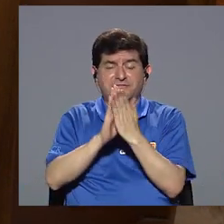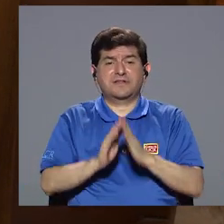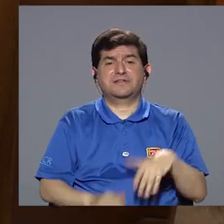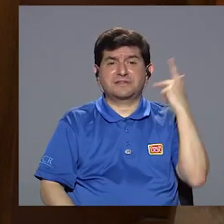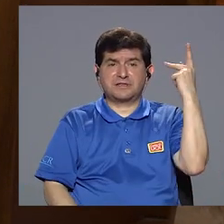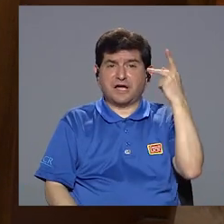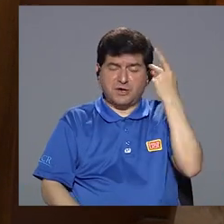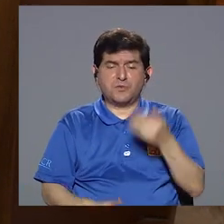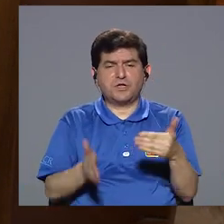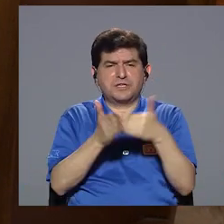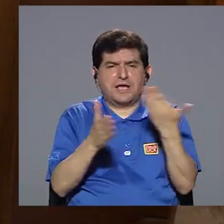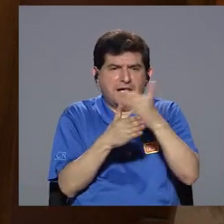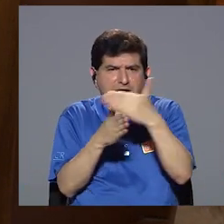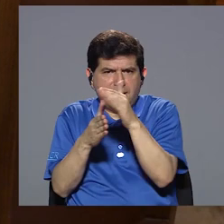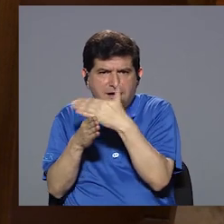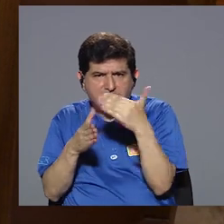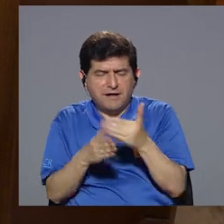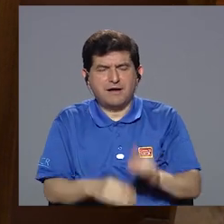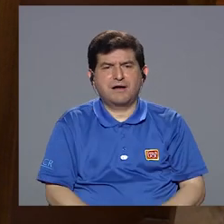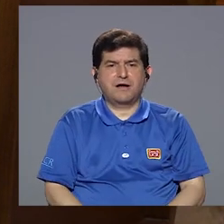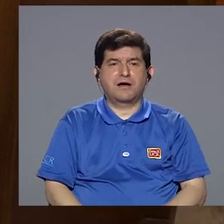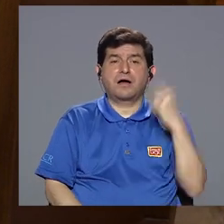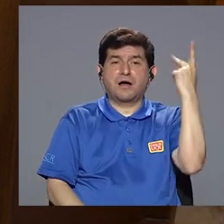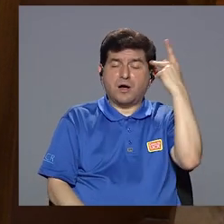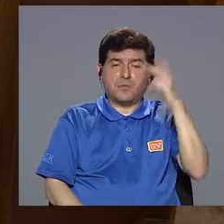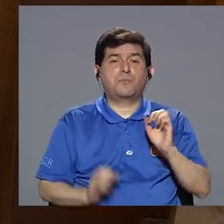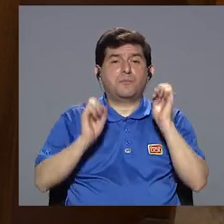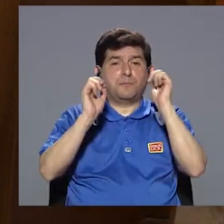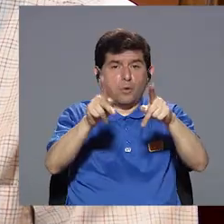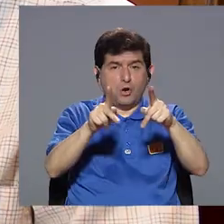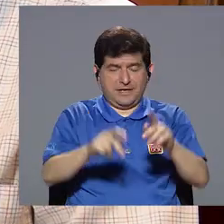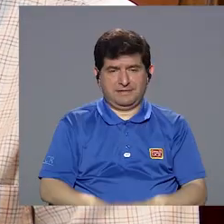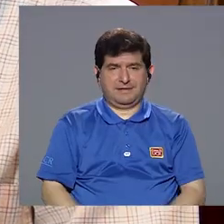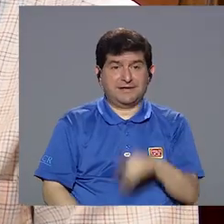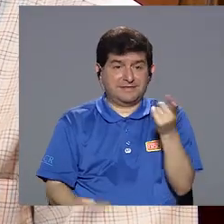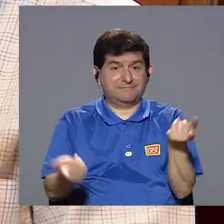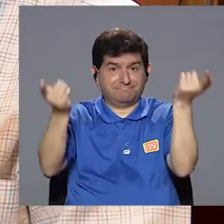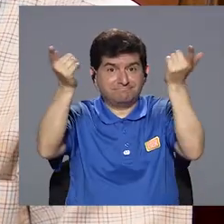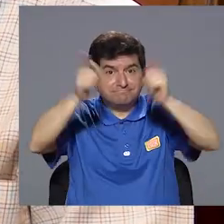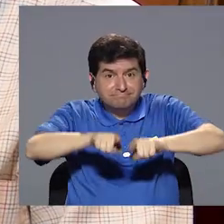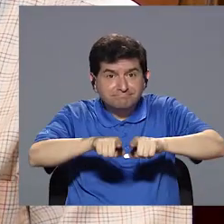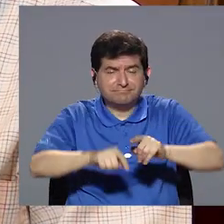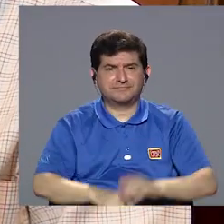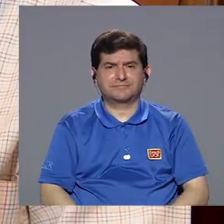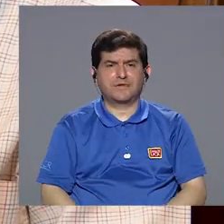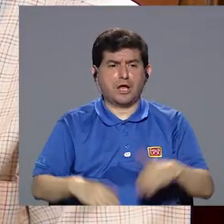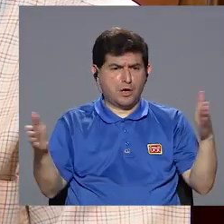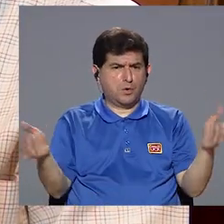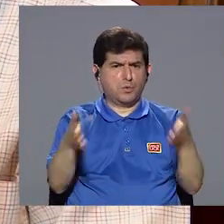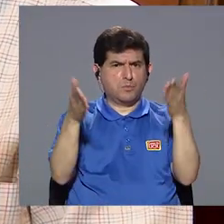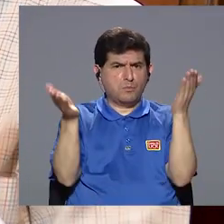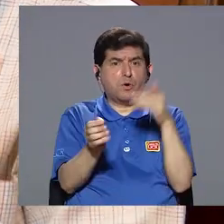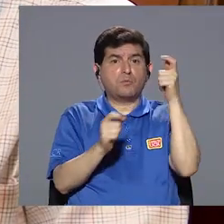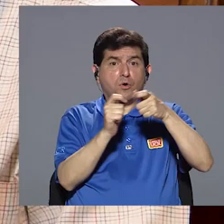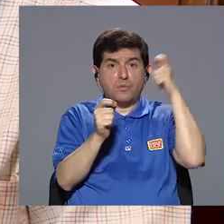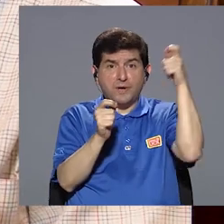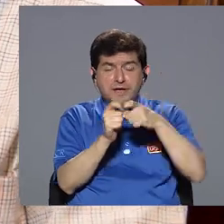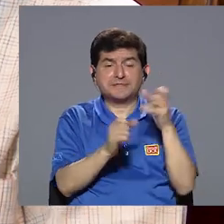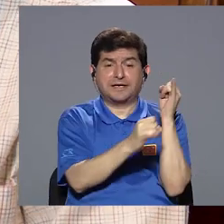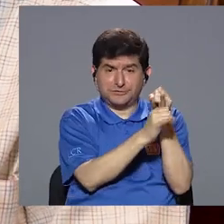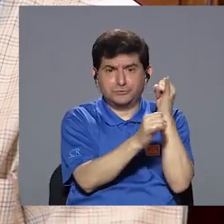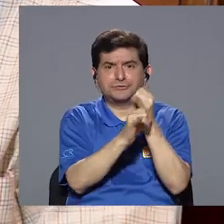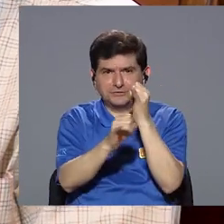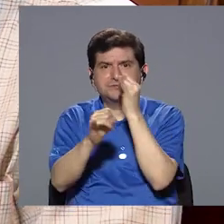mediante políticas redistributivas políticas de oportunidades que son políticas que son promovidas